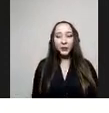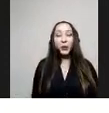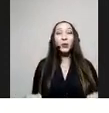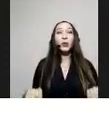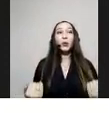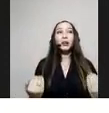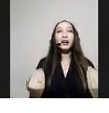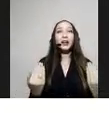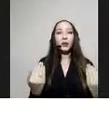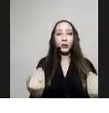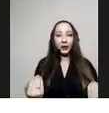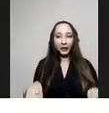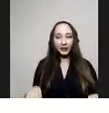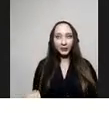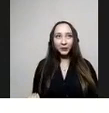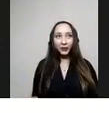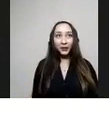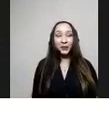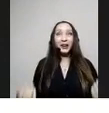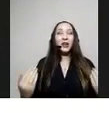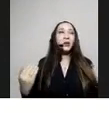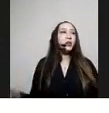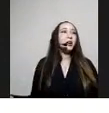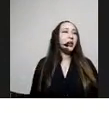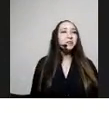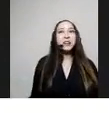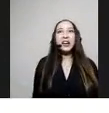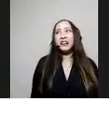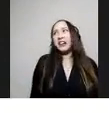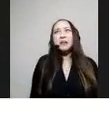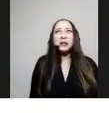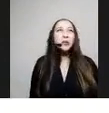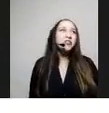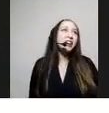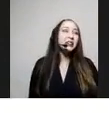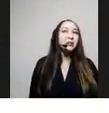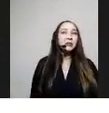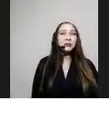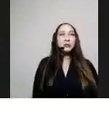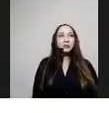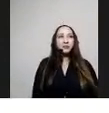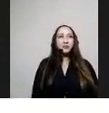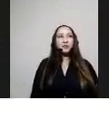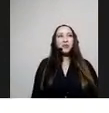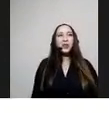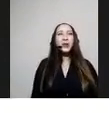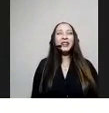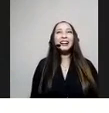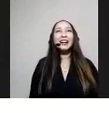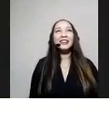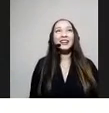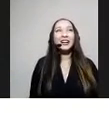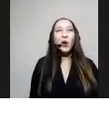respiración una y otra vez, ¿ok? Yo digo, bueno, realmente es muy fácil, no